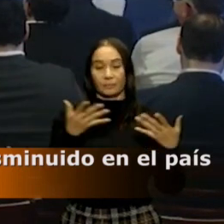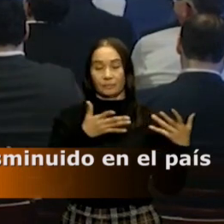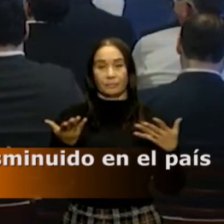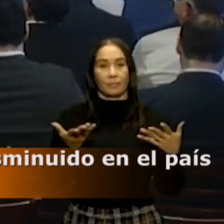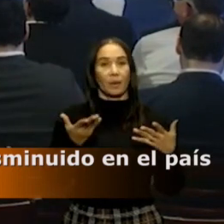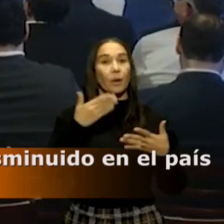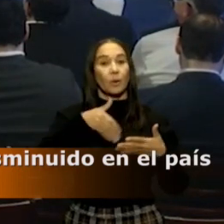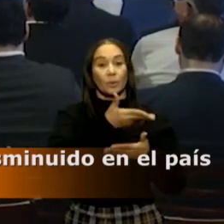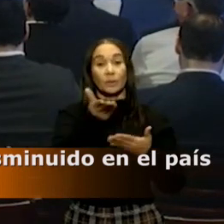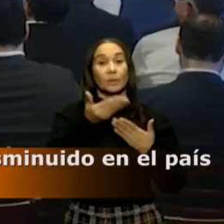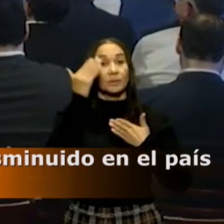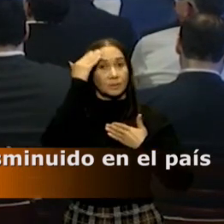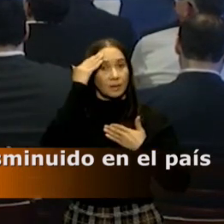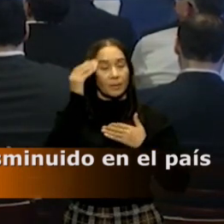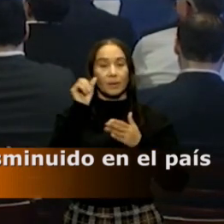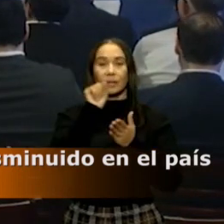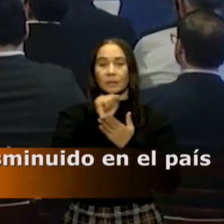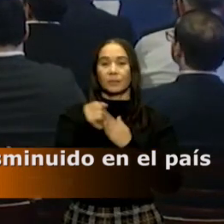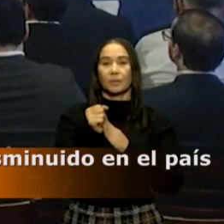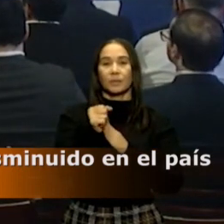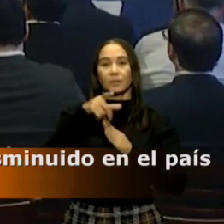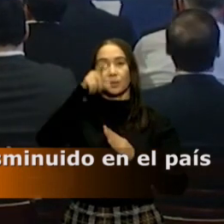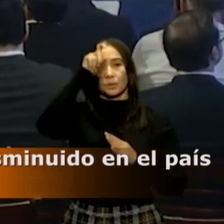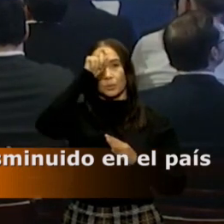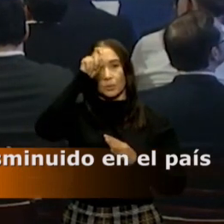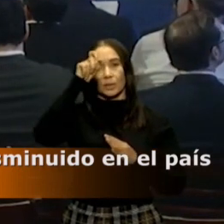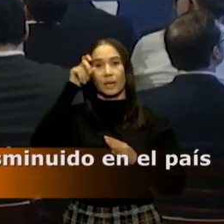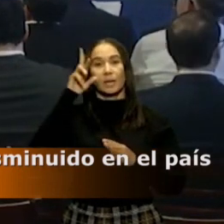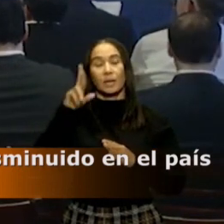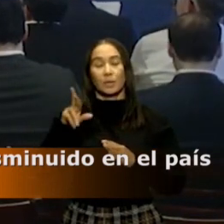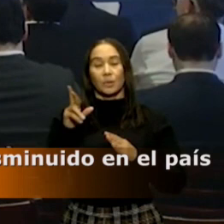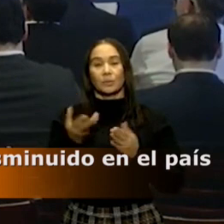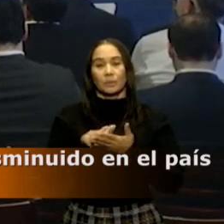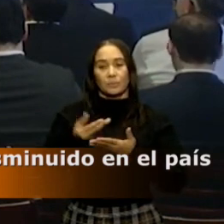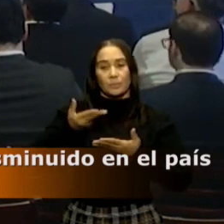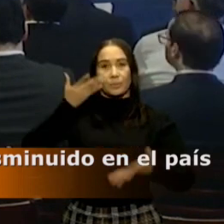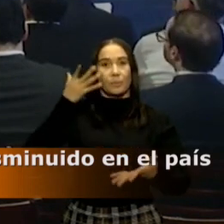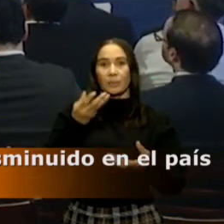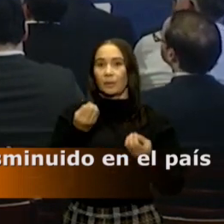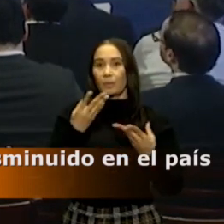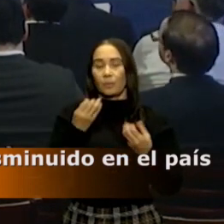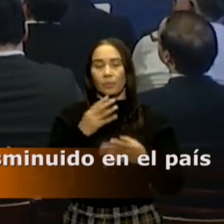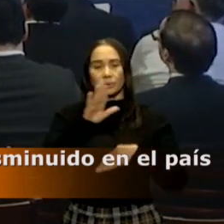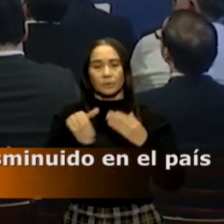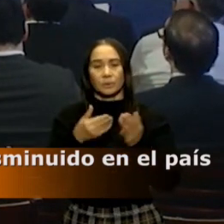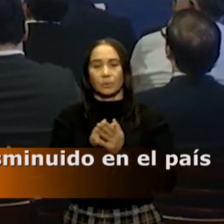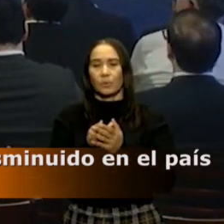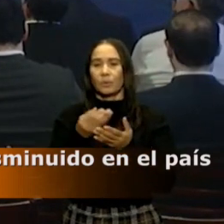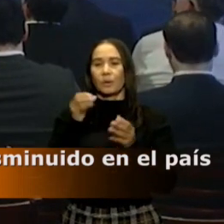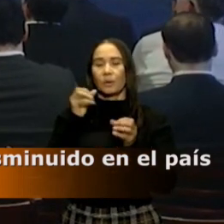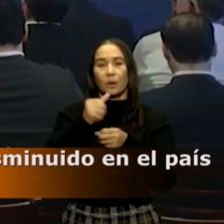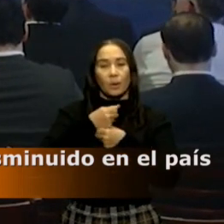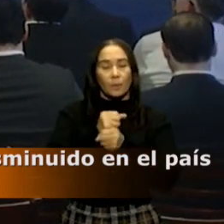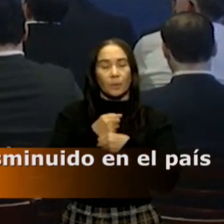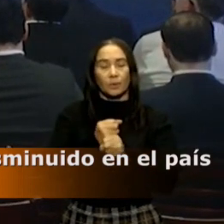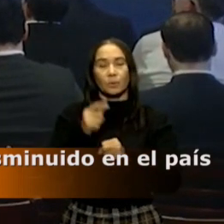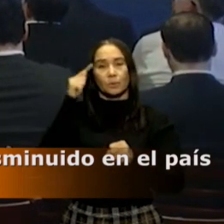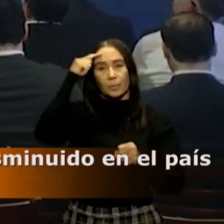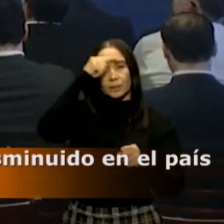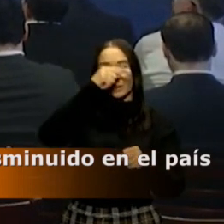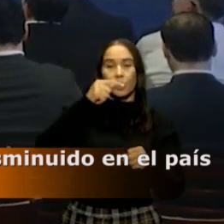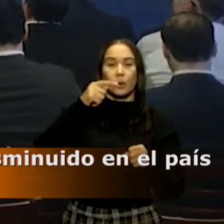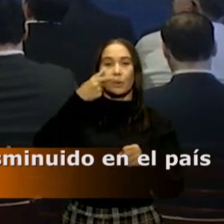evidentemente que es imposible porque antes antes por ejemplo una libra eh